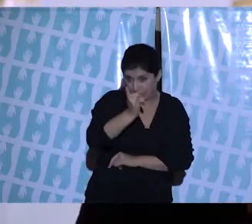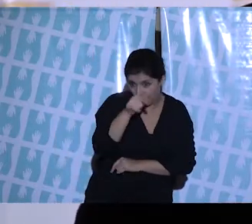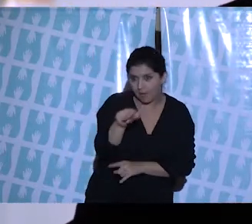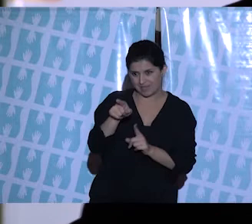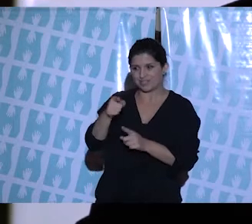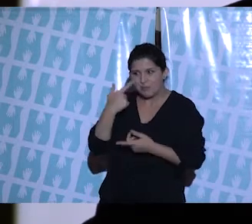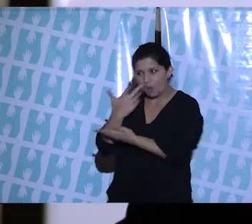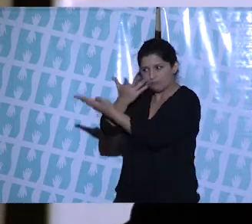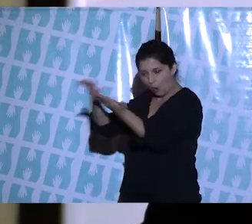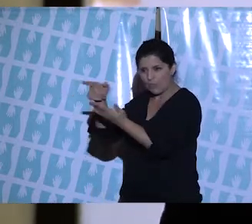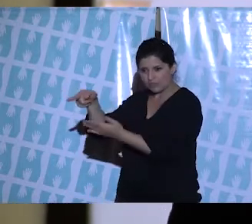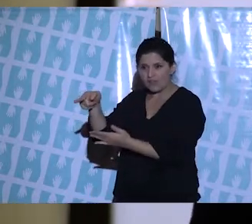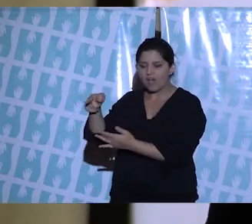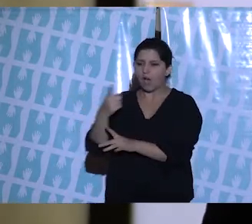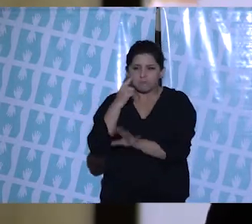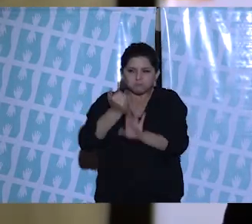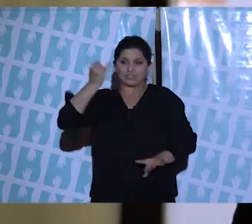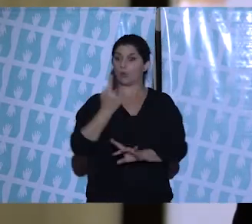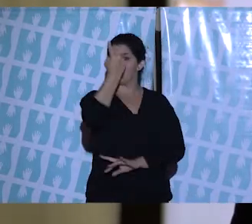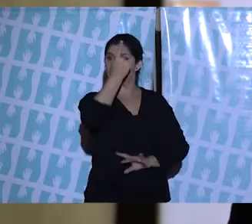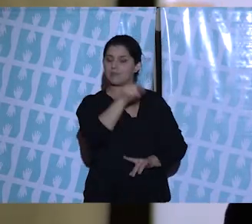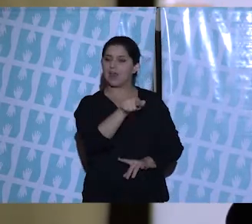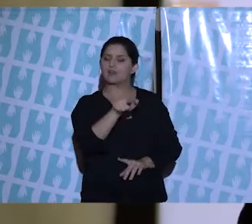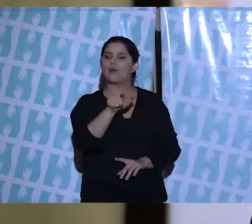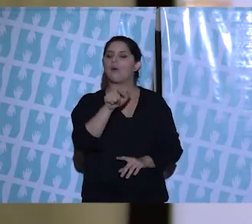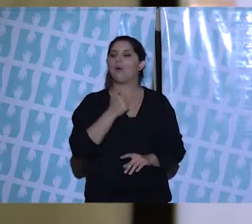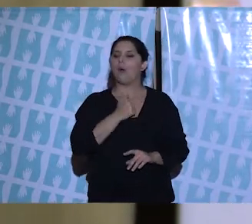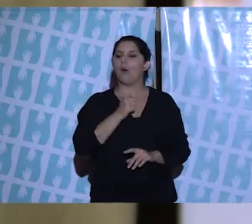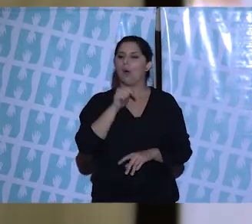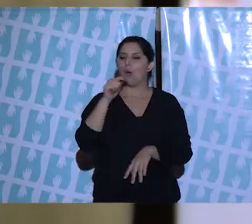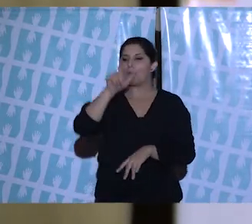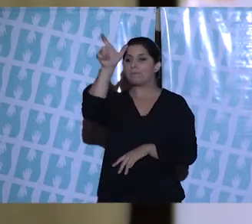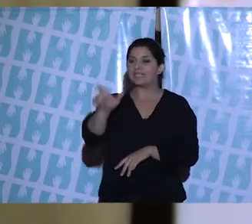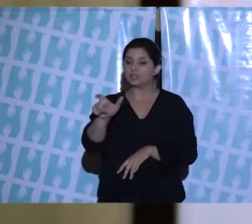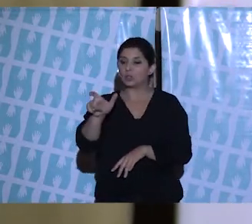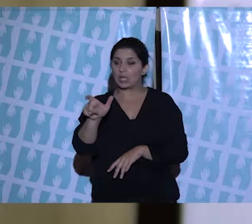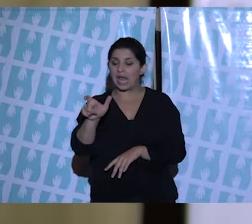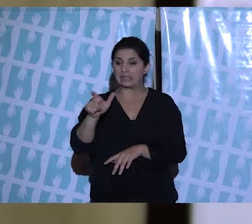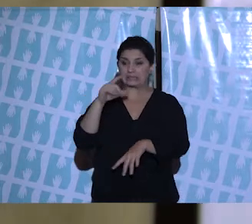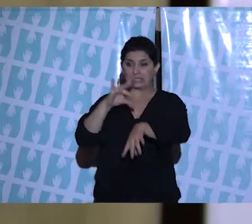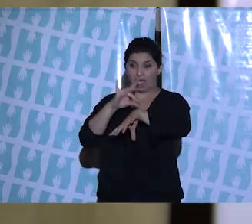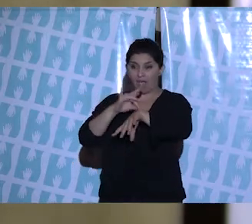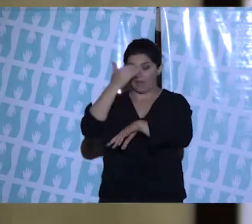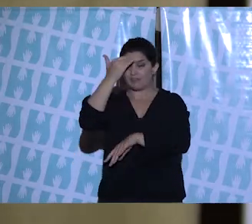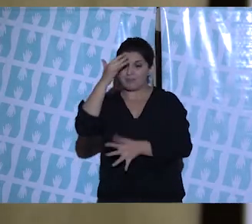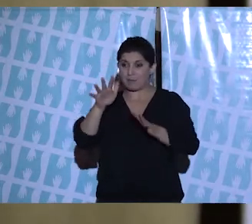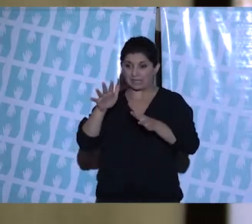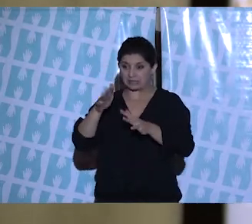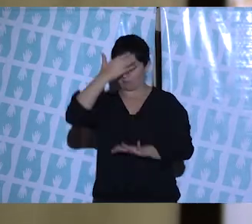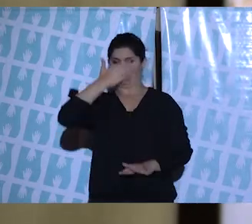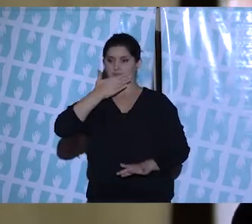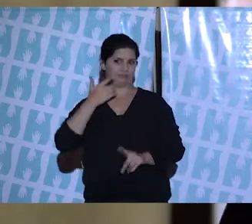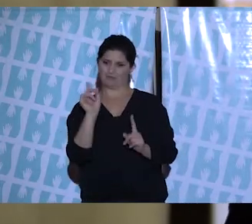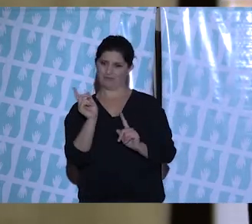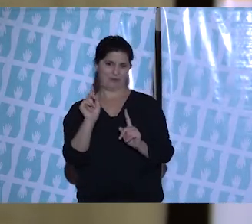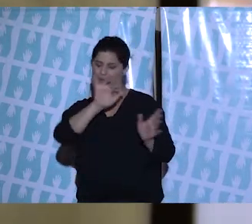fue el primero en darse cuenta de que los pacientes con Parkinson no tenían parálisis, y por eso propuso que en lugar